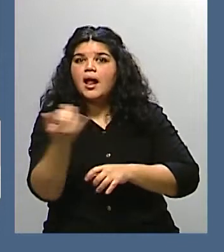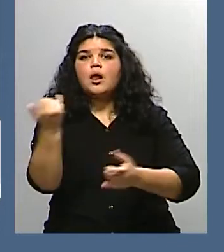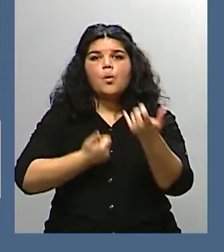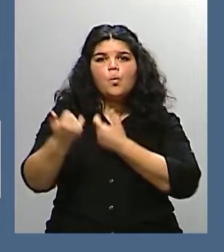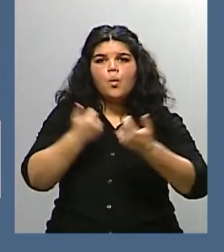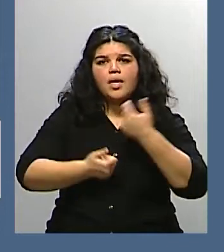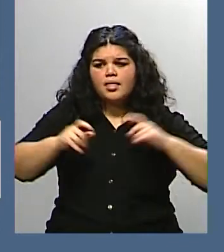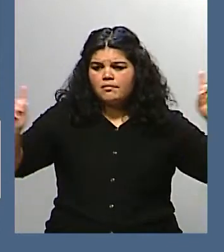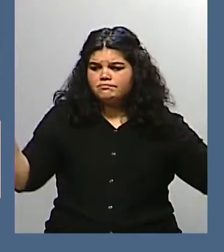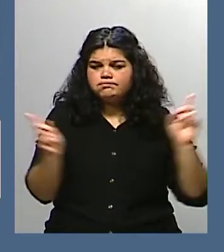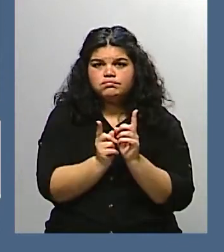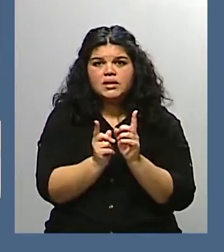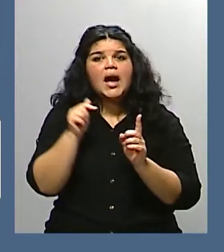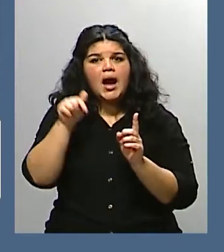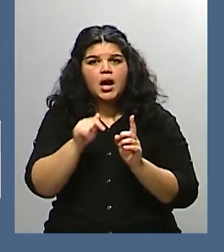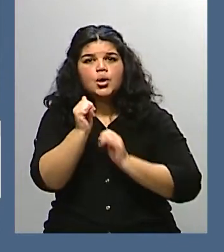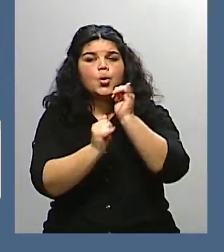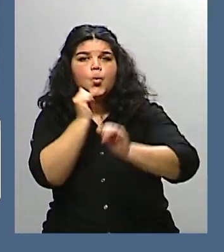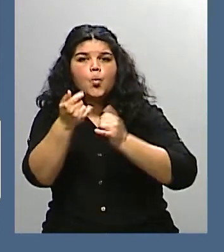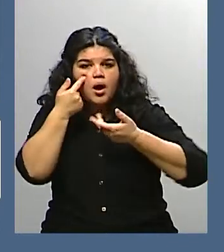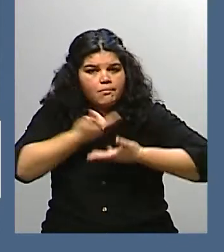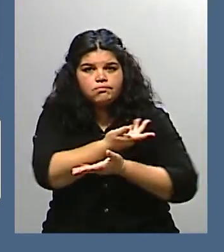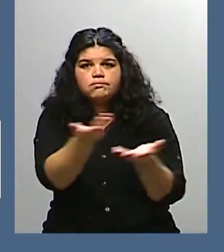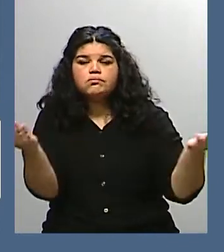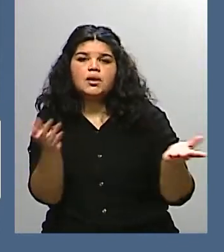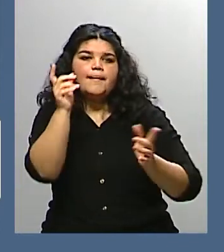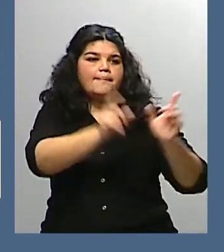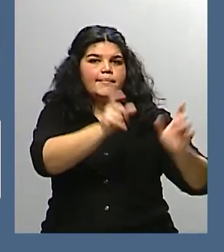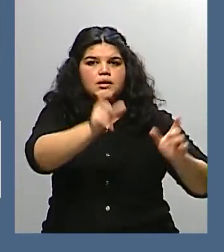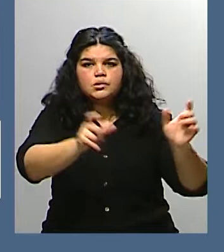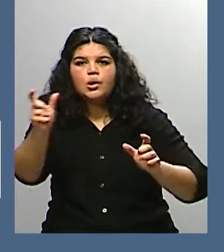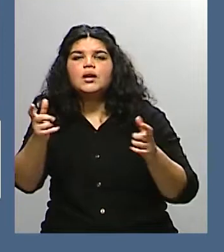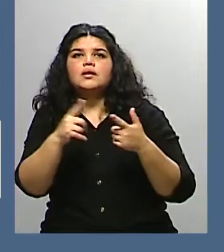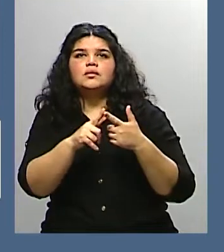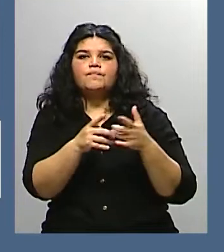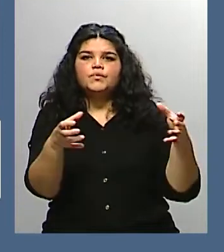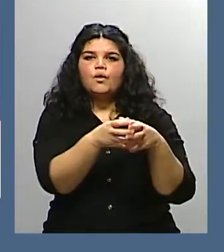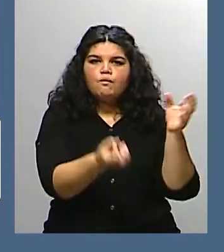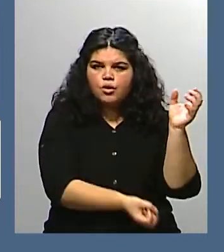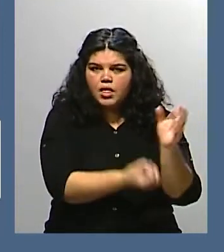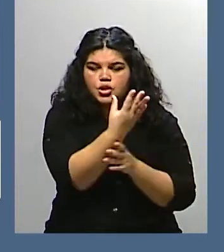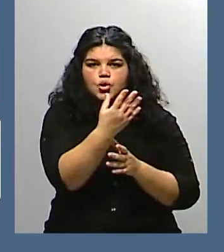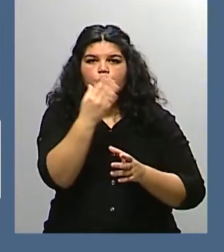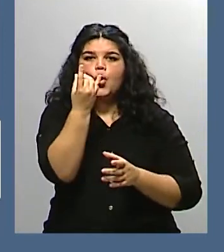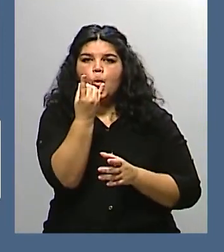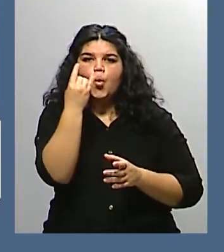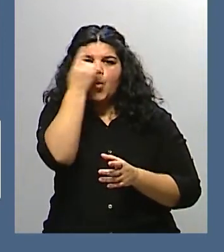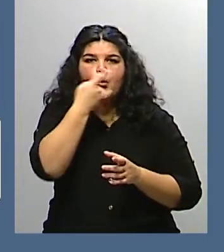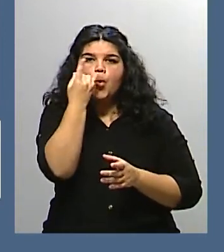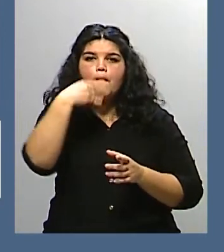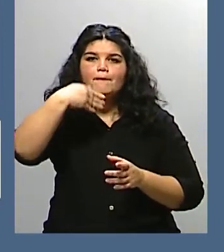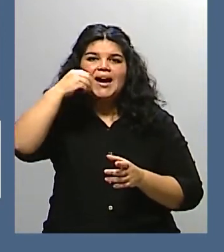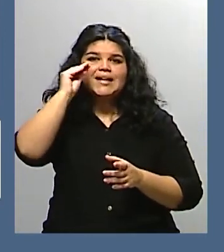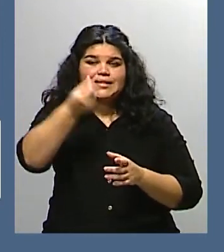hemos estado hablando porque involucra diferentes actores o involucra a la Fundación Omacha desde tu perspectiva, al